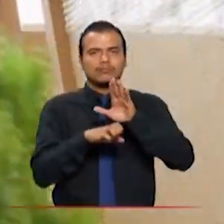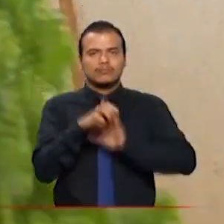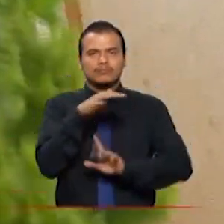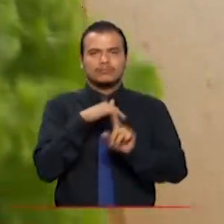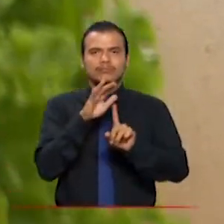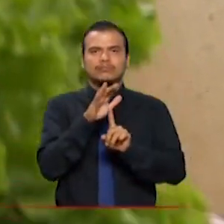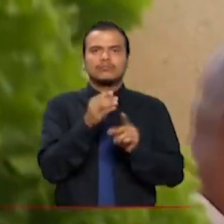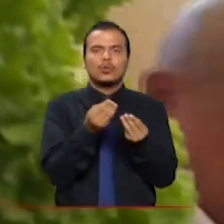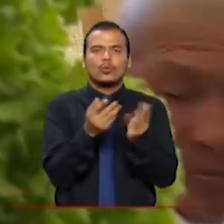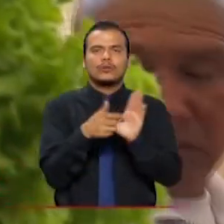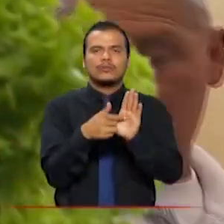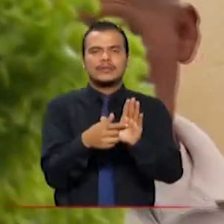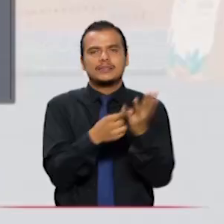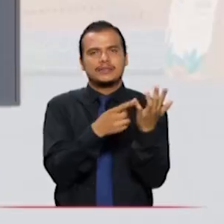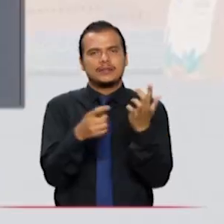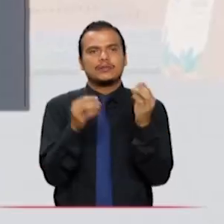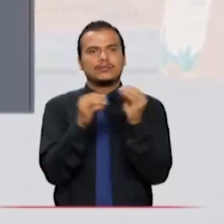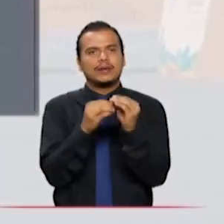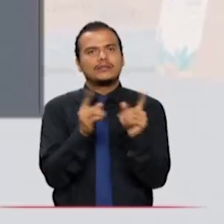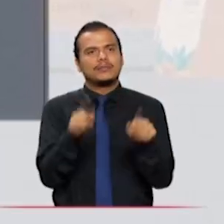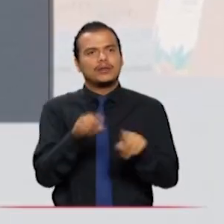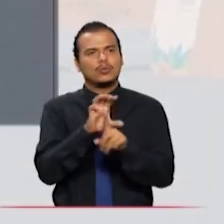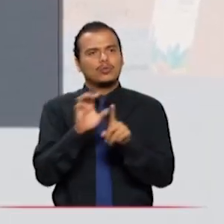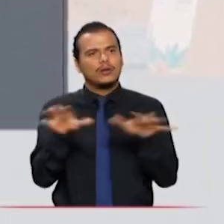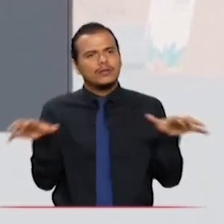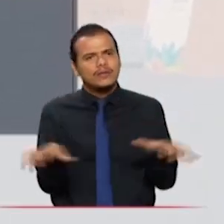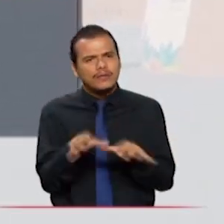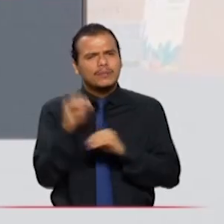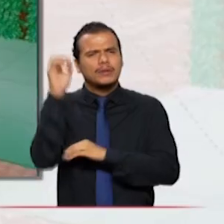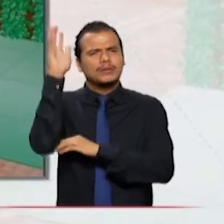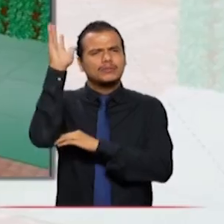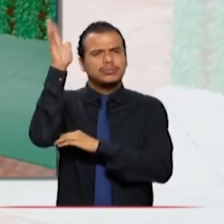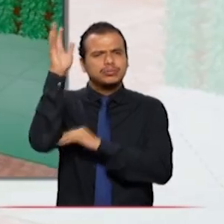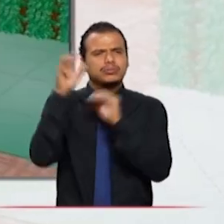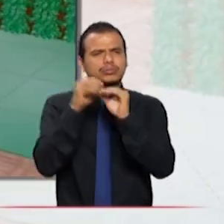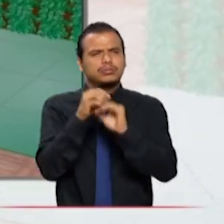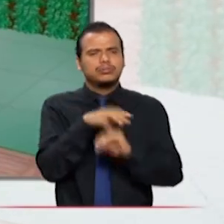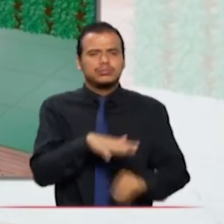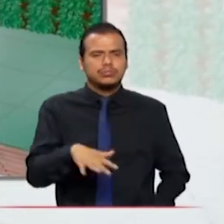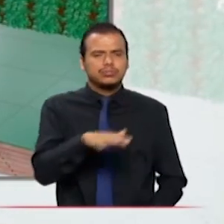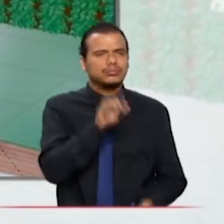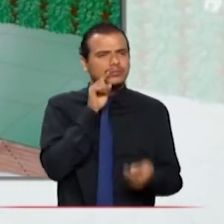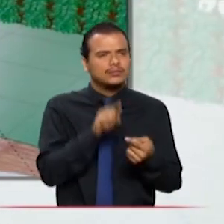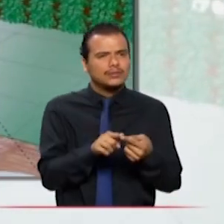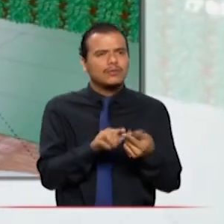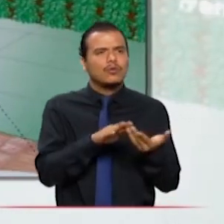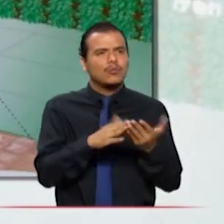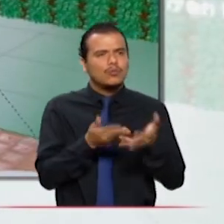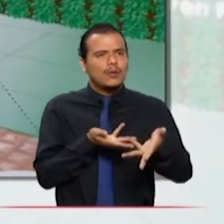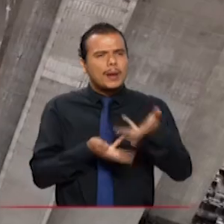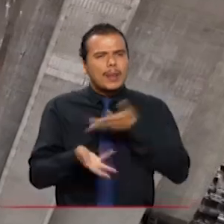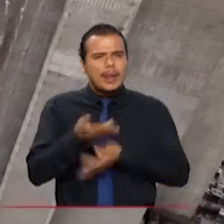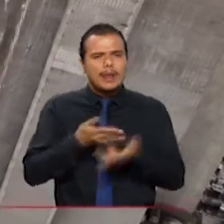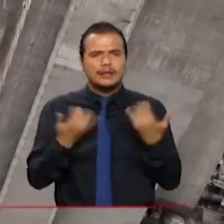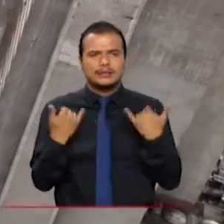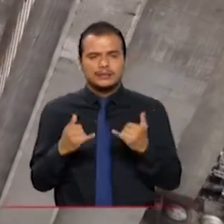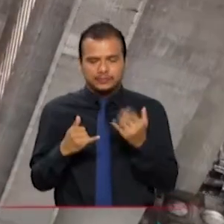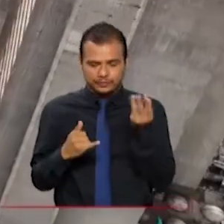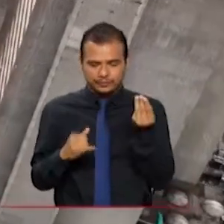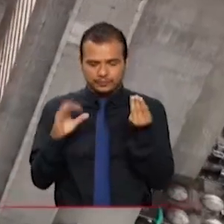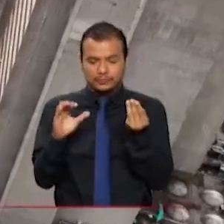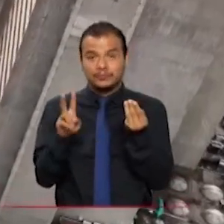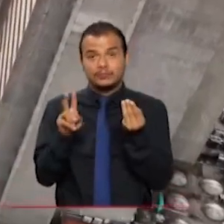Cali. Además, habrá actividades culturales, ponencias y espacios de intercambio de saberes con comunidades. La agenda liderada por la